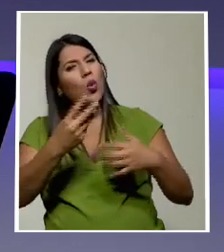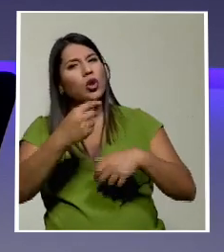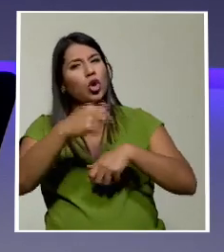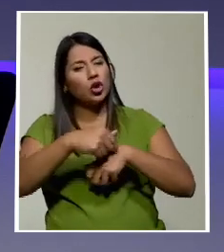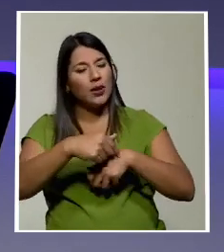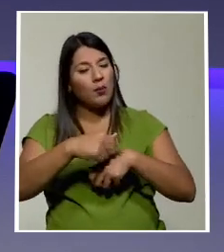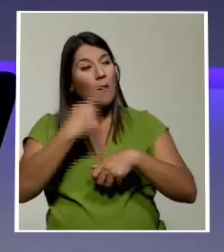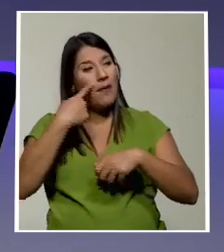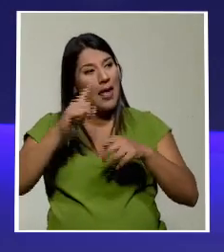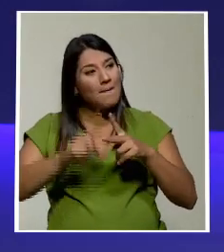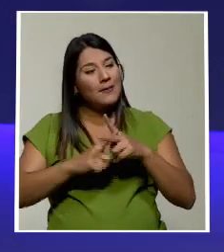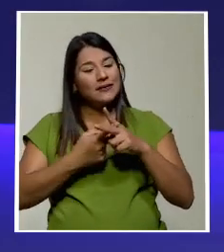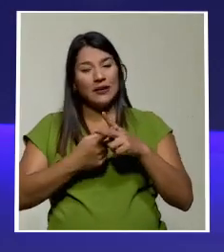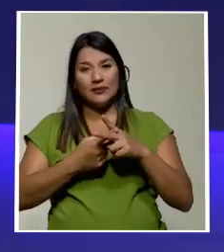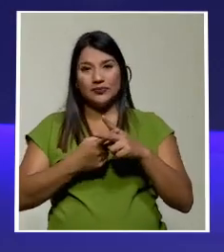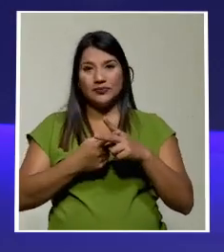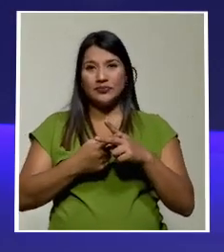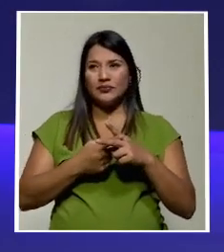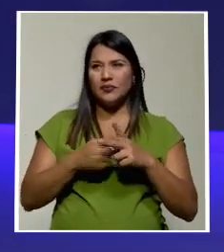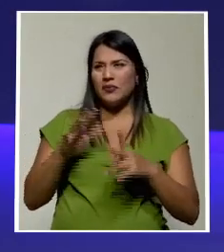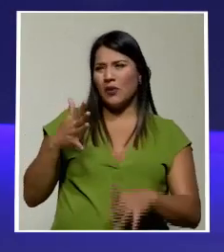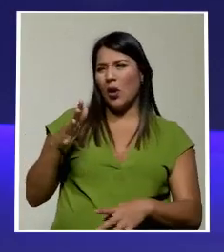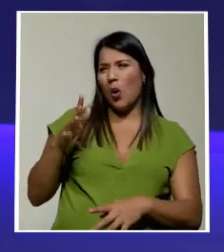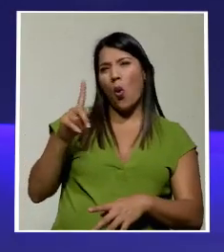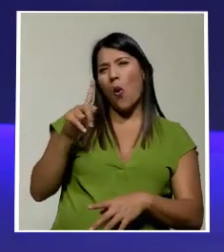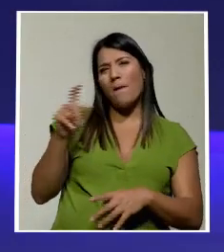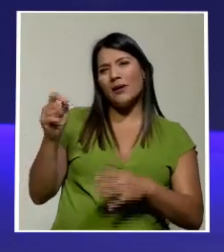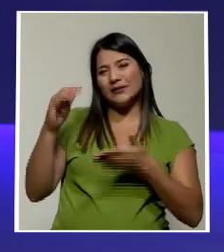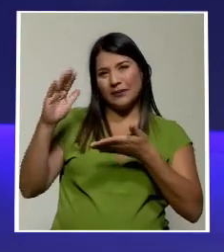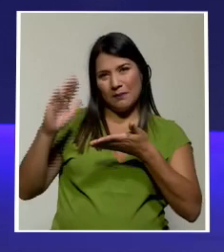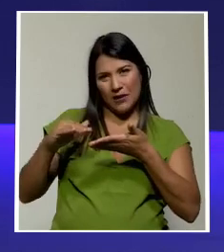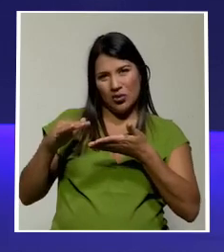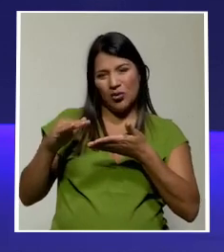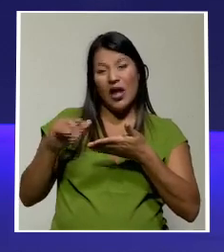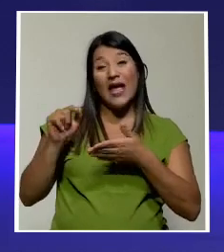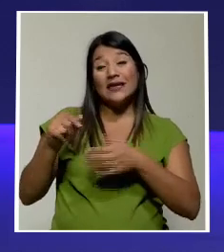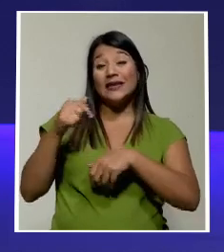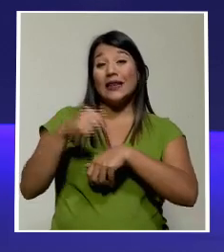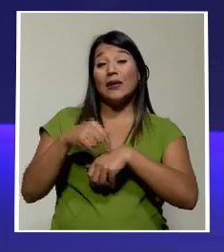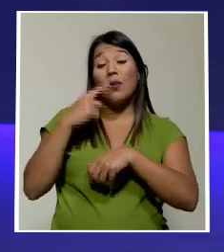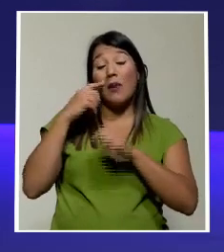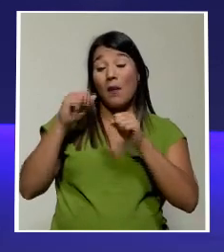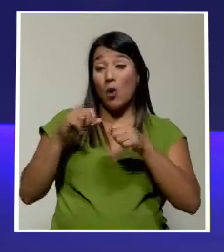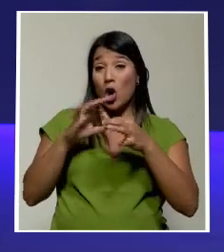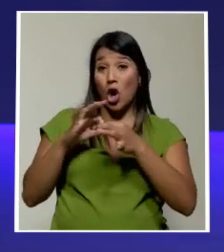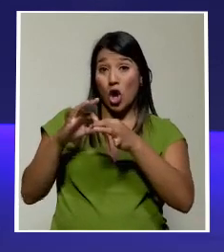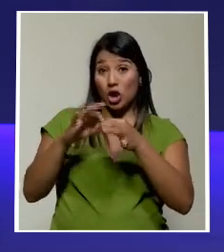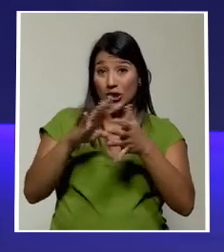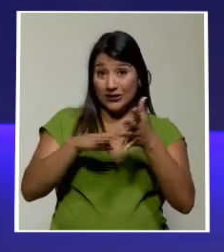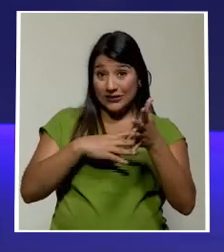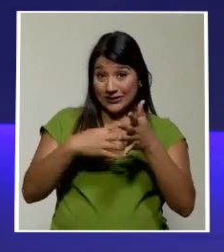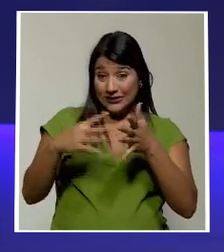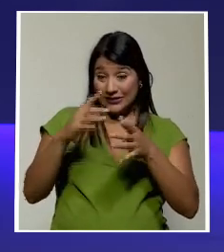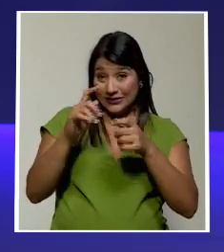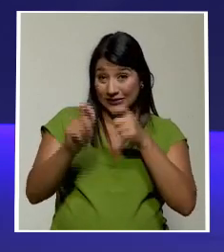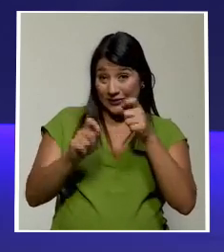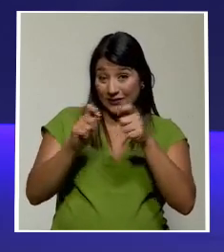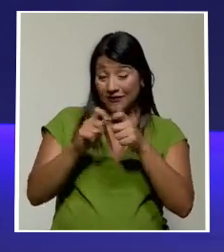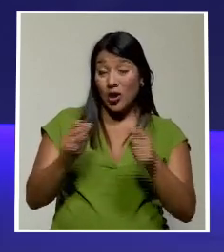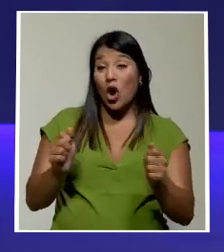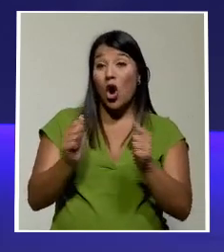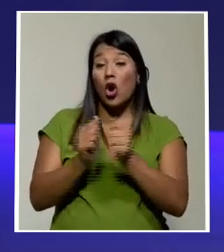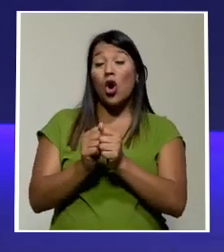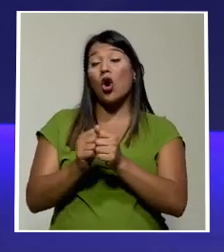empiece a funcionar? Un poco menos de un mes, era el tiempo para coordinar ya el cronograma específico con